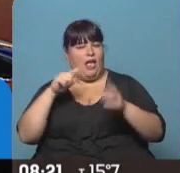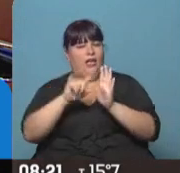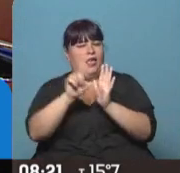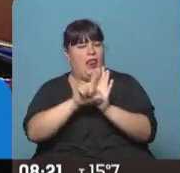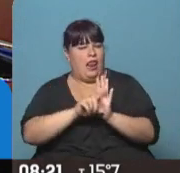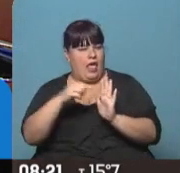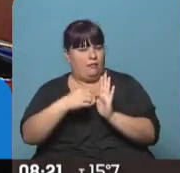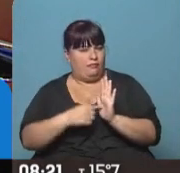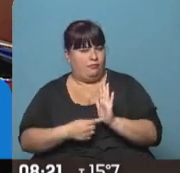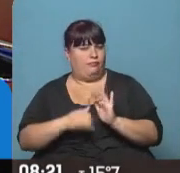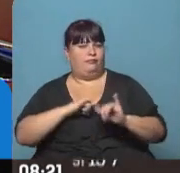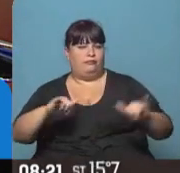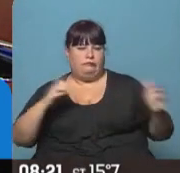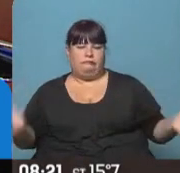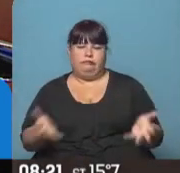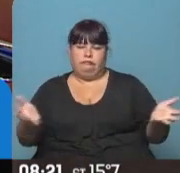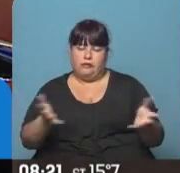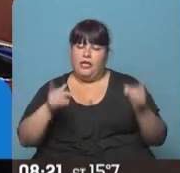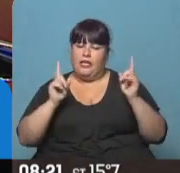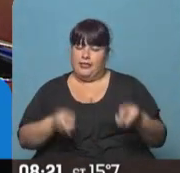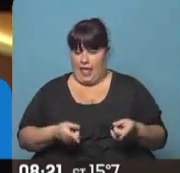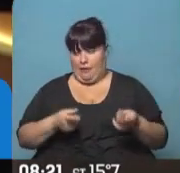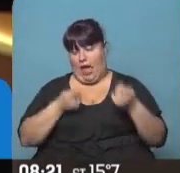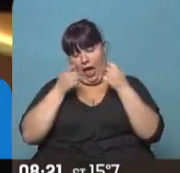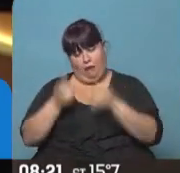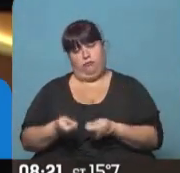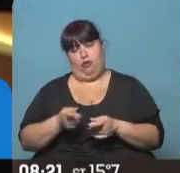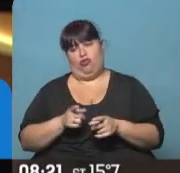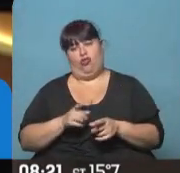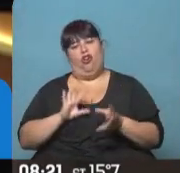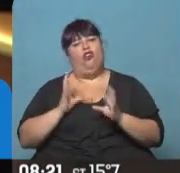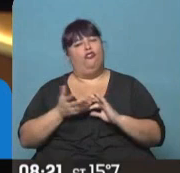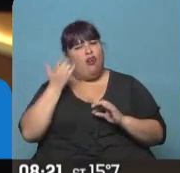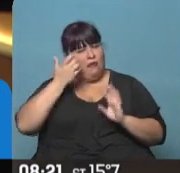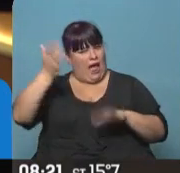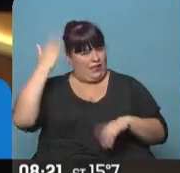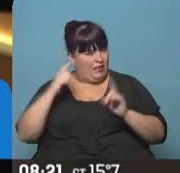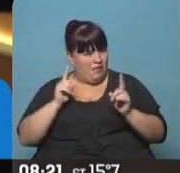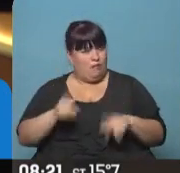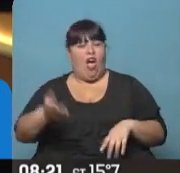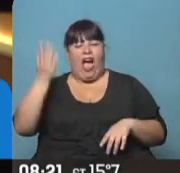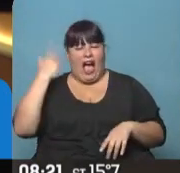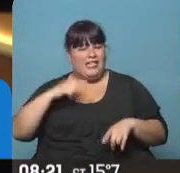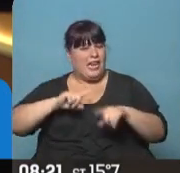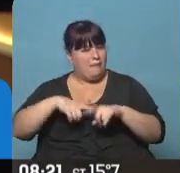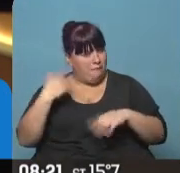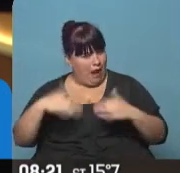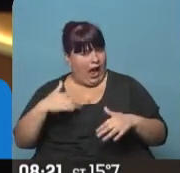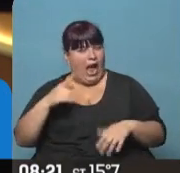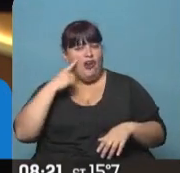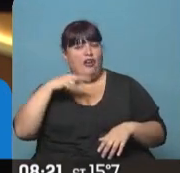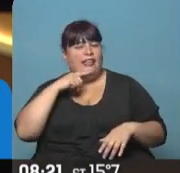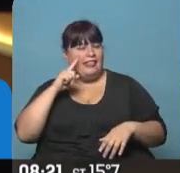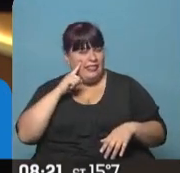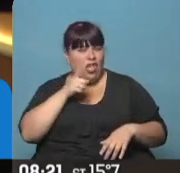medidas de propaganda, de agitación, y que vienen acompañando acciones que ya se vienen desarrollando. Ayer hubo un paro muy importante en el